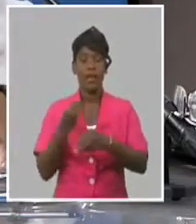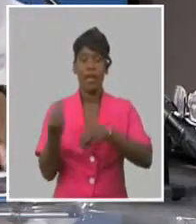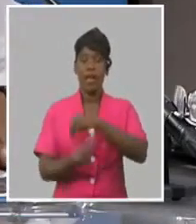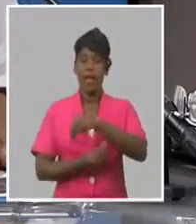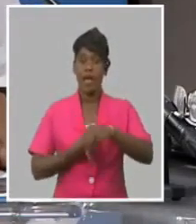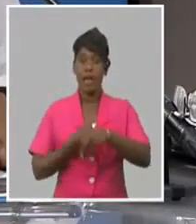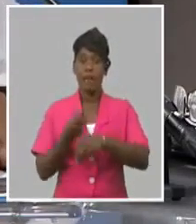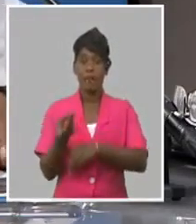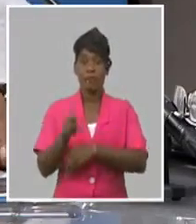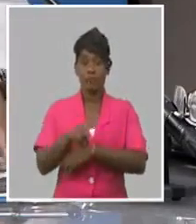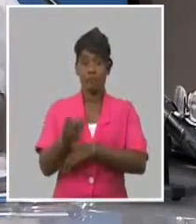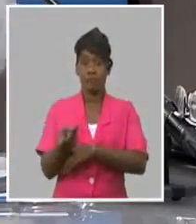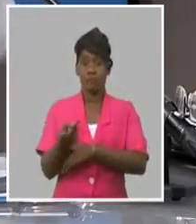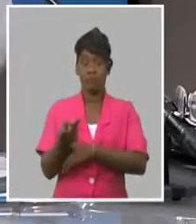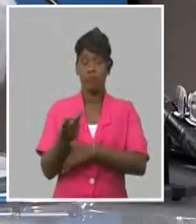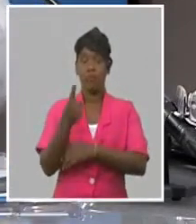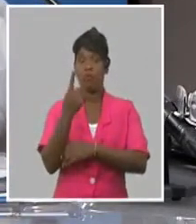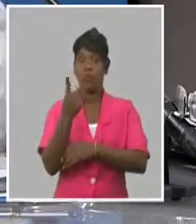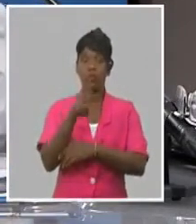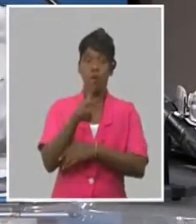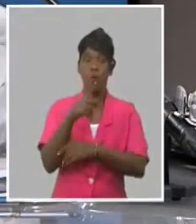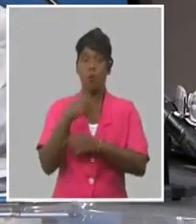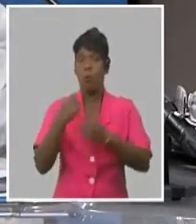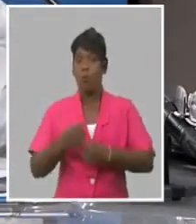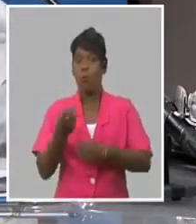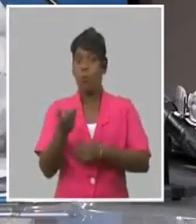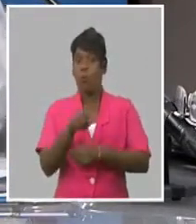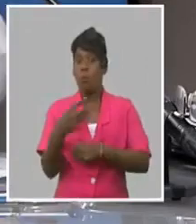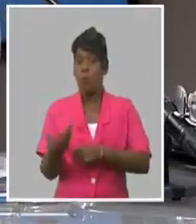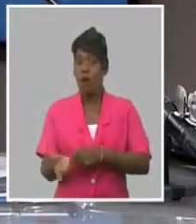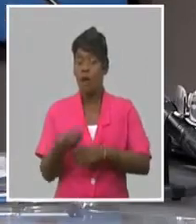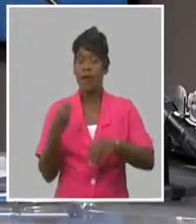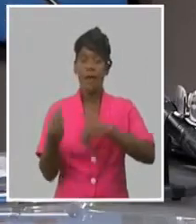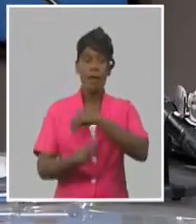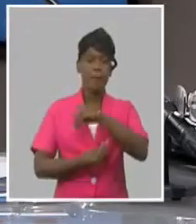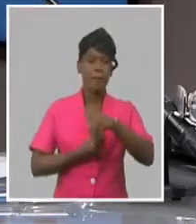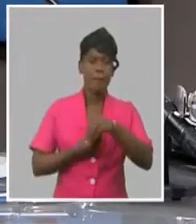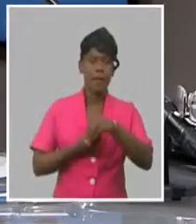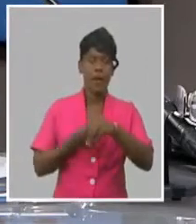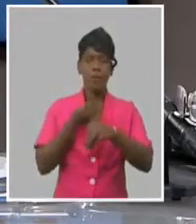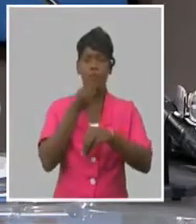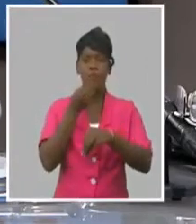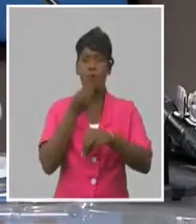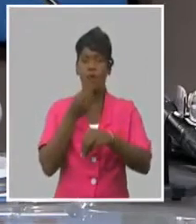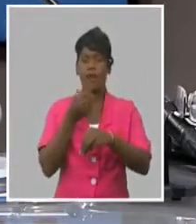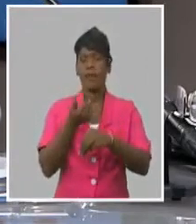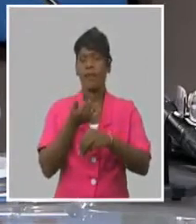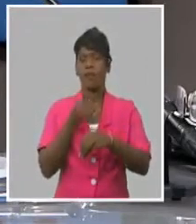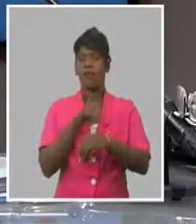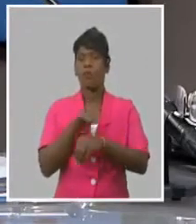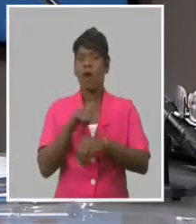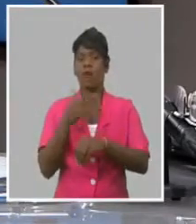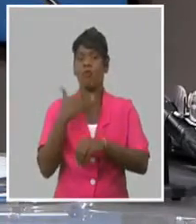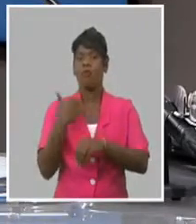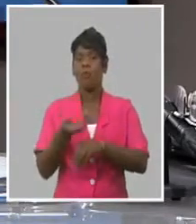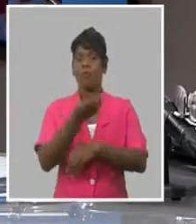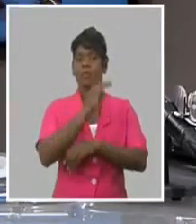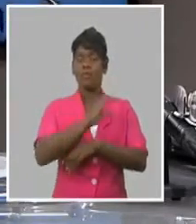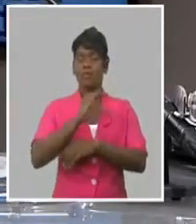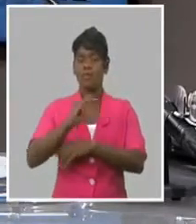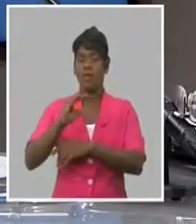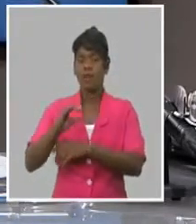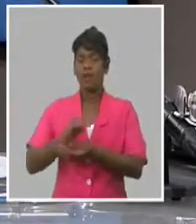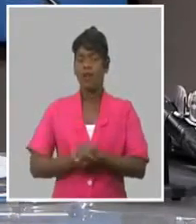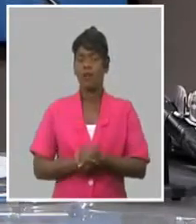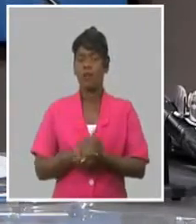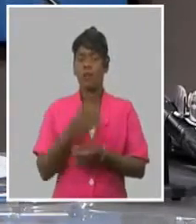resolvemos la diferencia tipo cambio, devaluamos el peso contra el dólar, logramos una corrección de precios relativos,